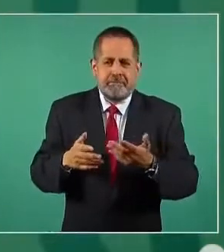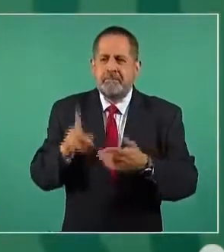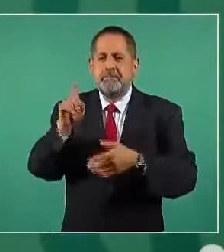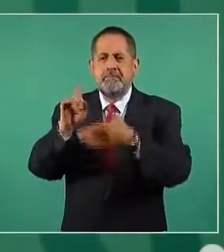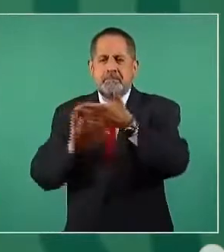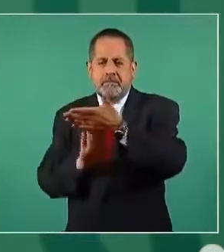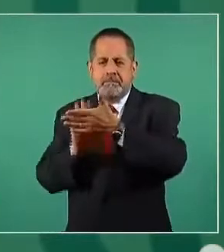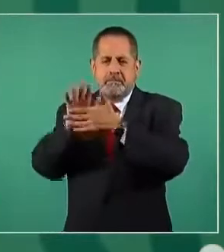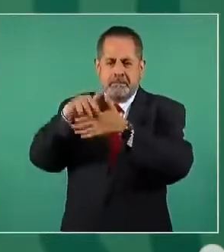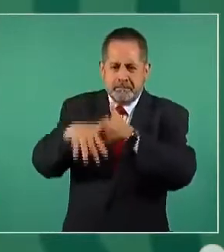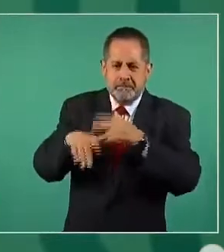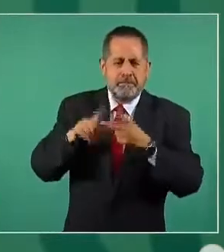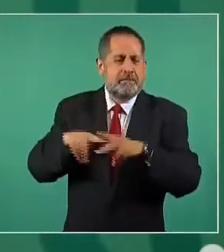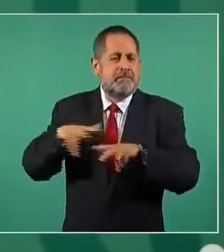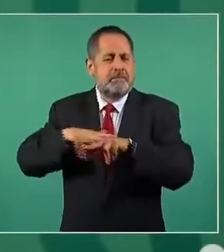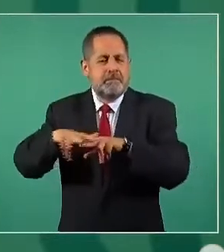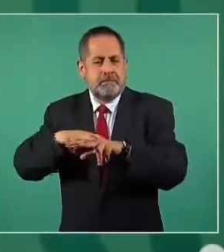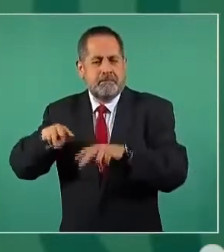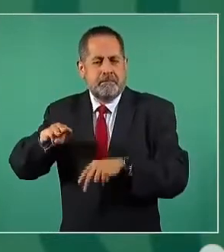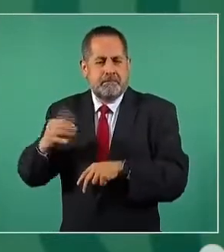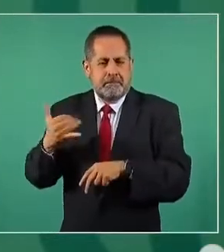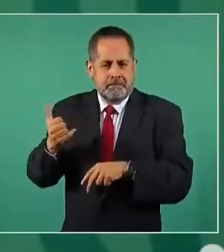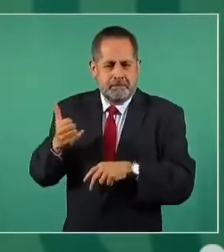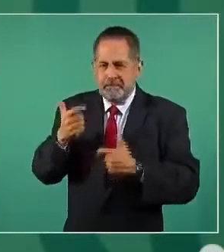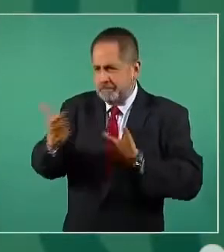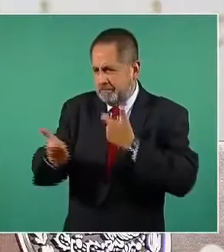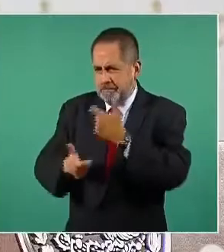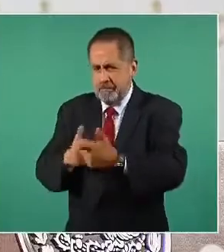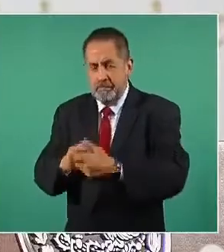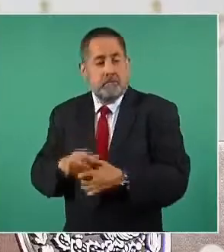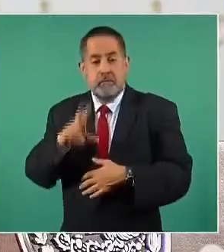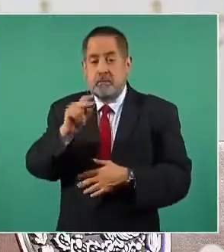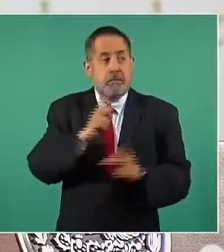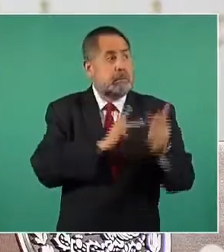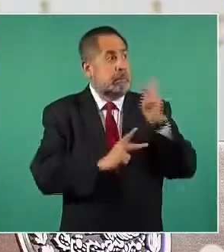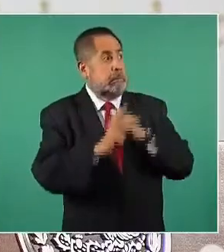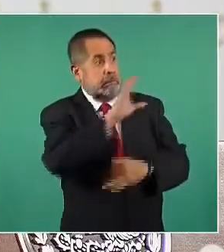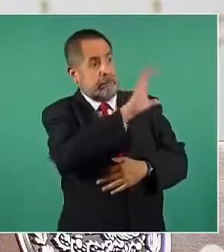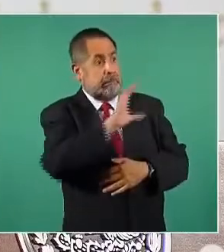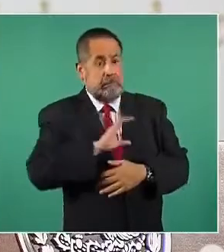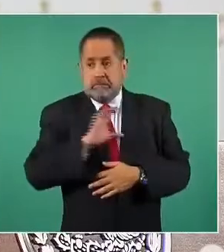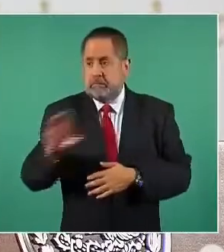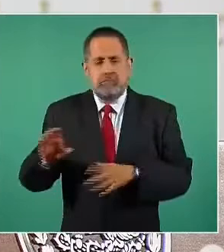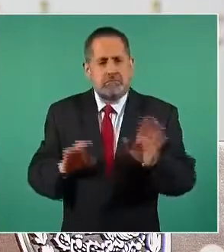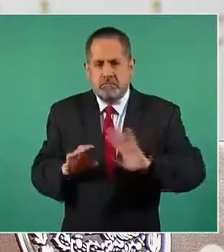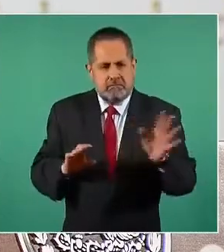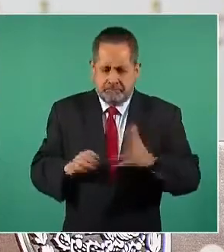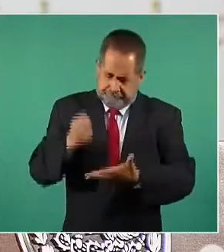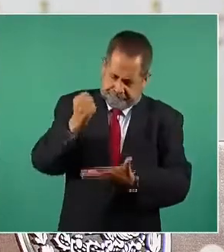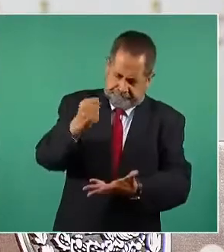presas, el Tren Maya, no son créditos, es presupuesto